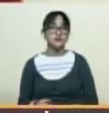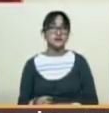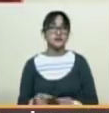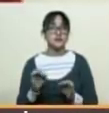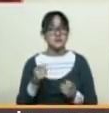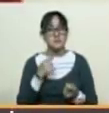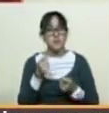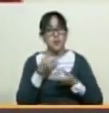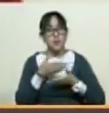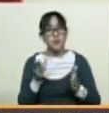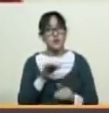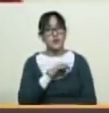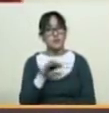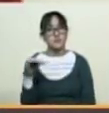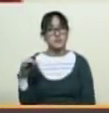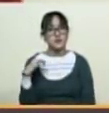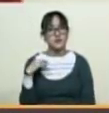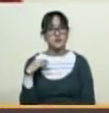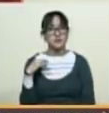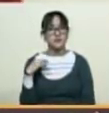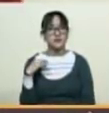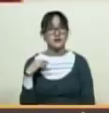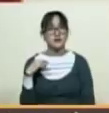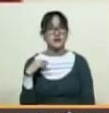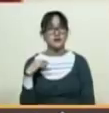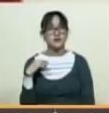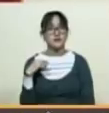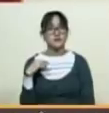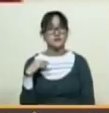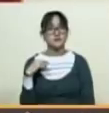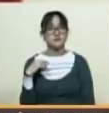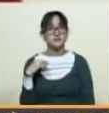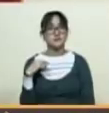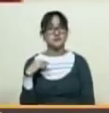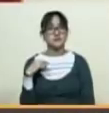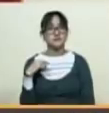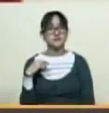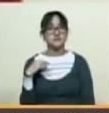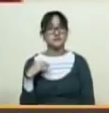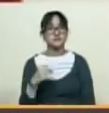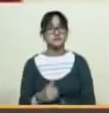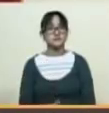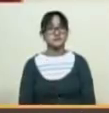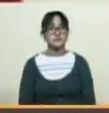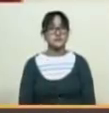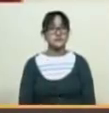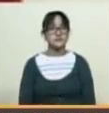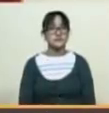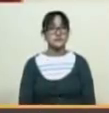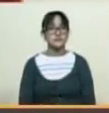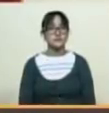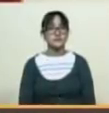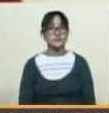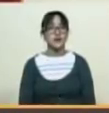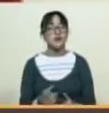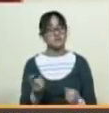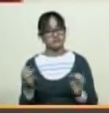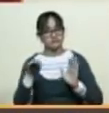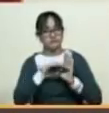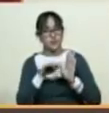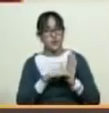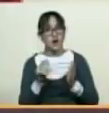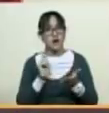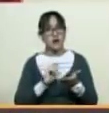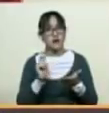en los medios públicos y privados, lo volvimos a discutir, lo vimos el martes en la reunión con los partidos, nos los han puesto